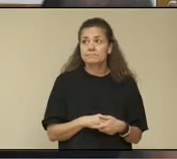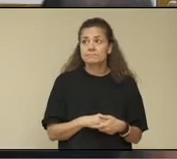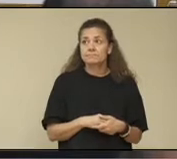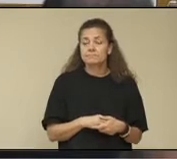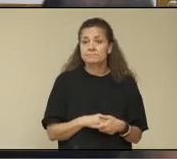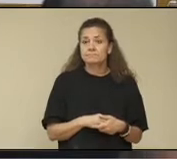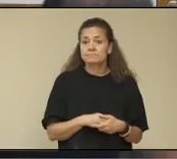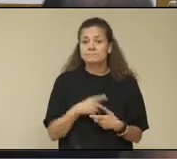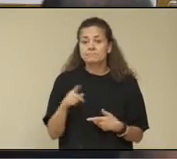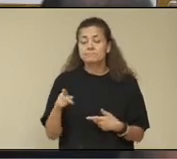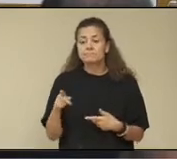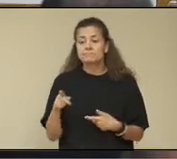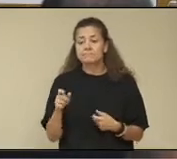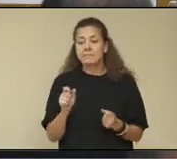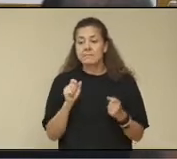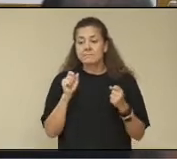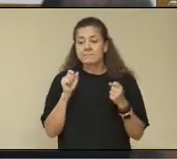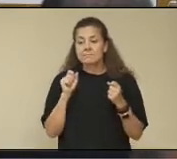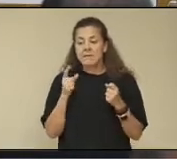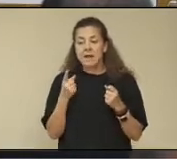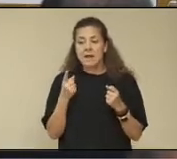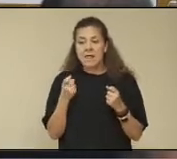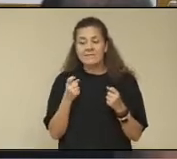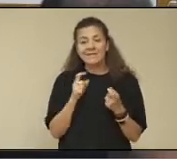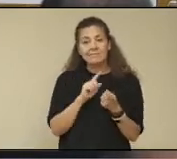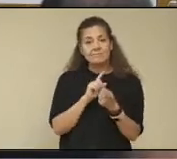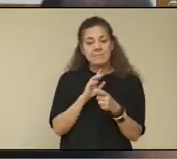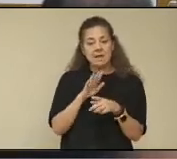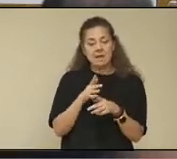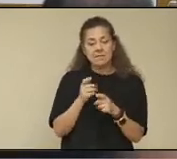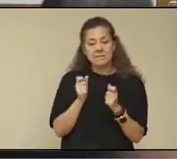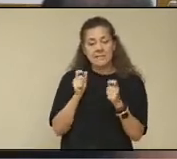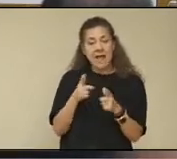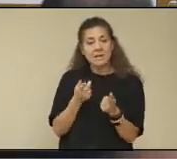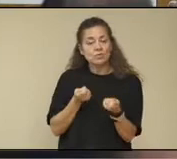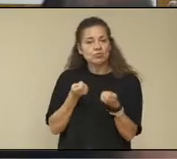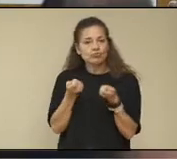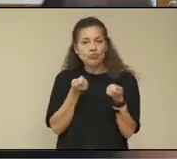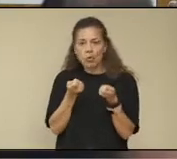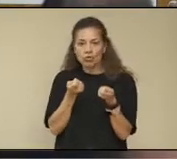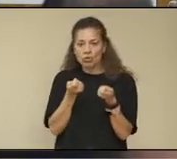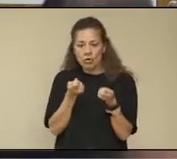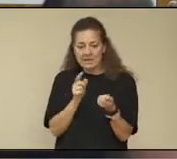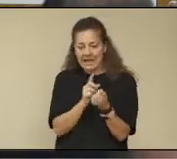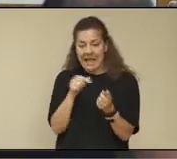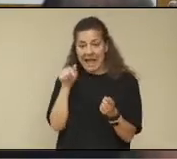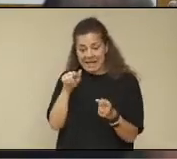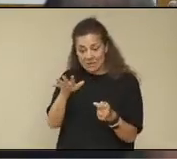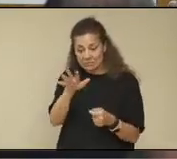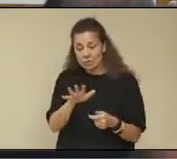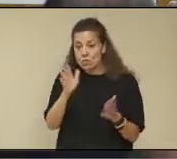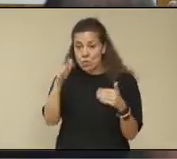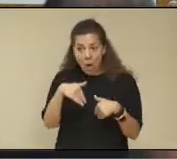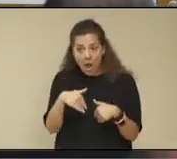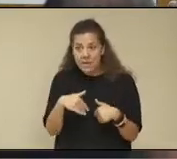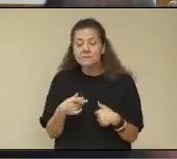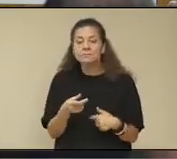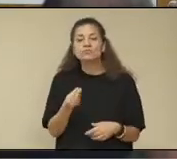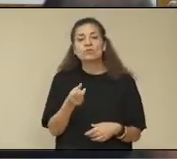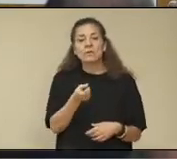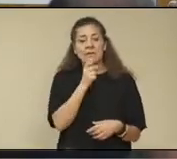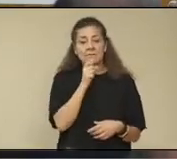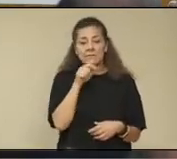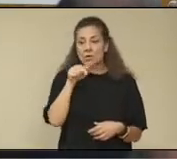son necesarios controlar, pasarlos a otros puede ser de una gran dificultad. Y con esto les doy las